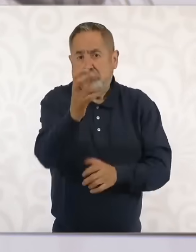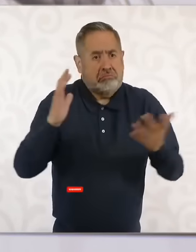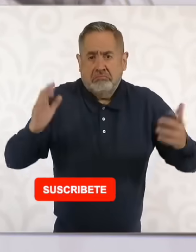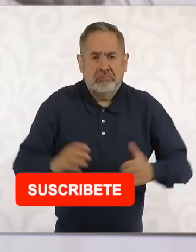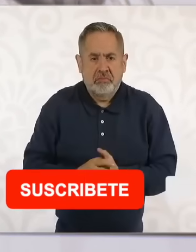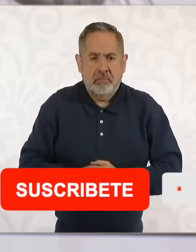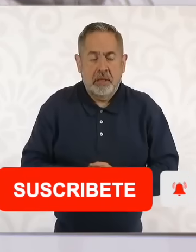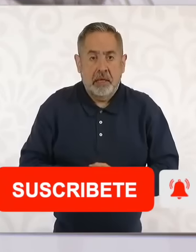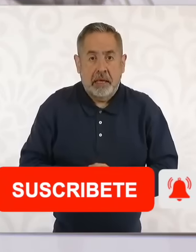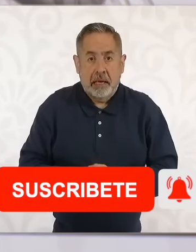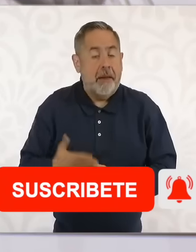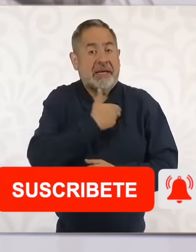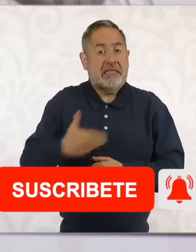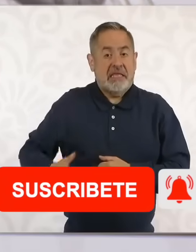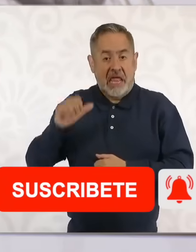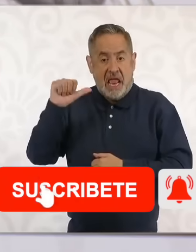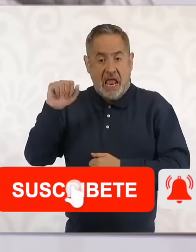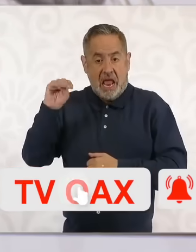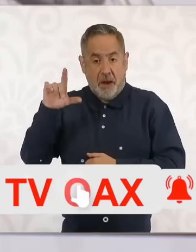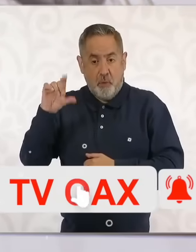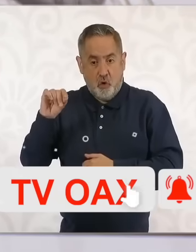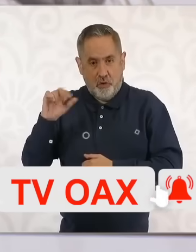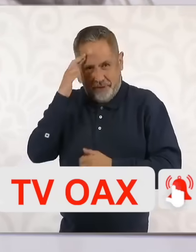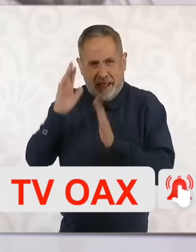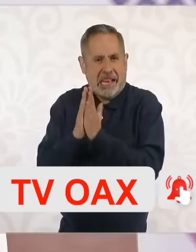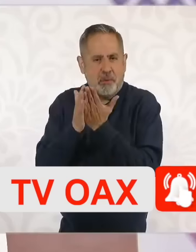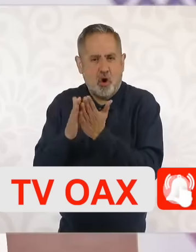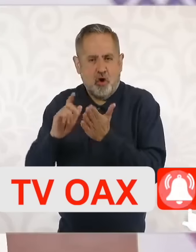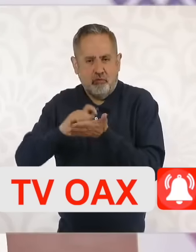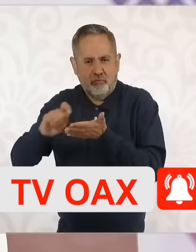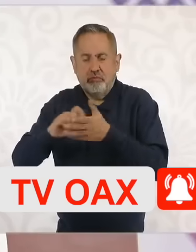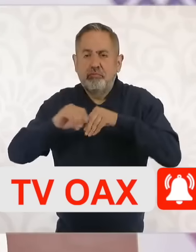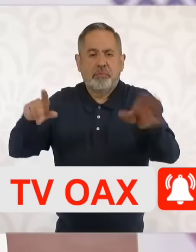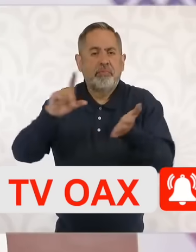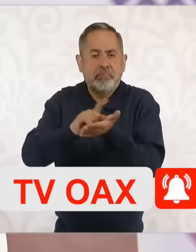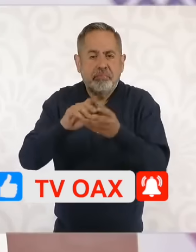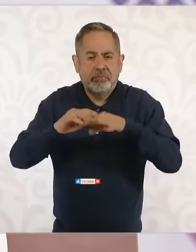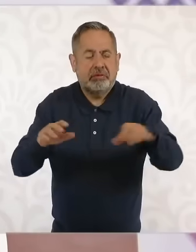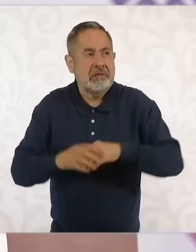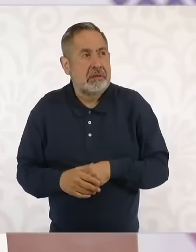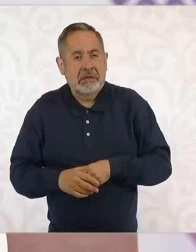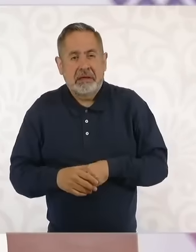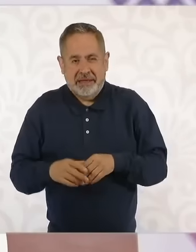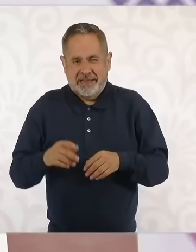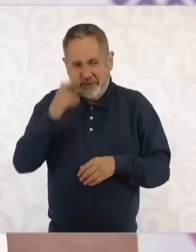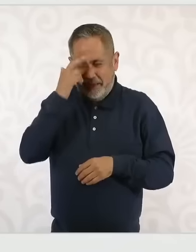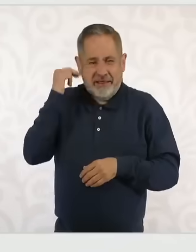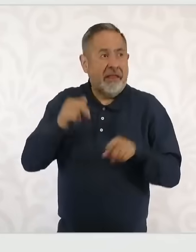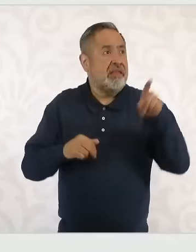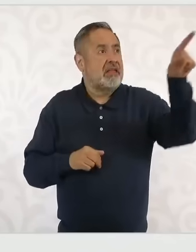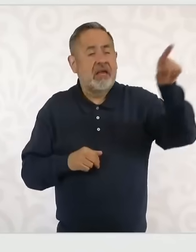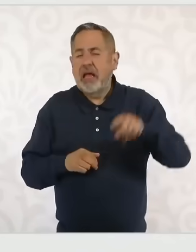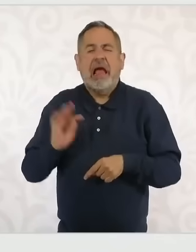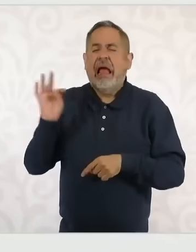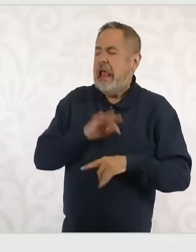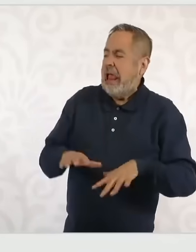El presidente López Obrador tiene una frase ahora que hizo su tuit que dice: puede ser una victoria en el corto plazo,